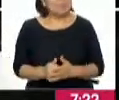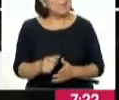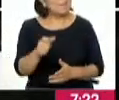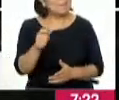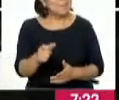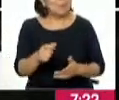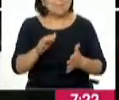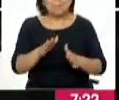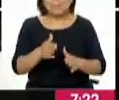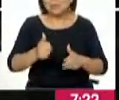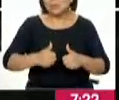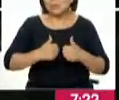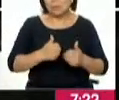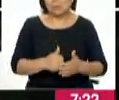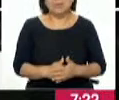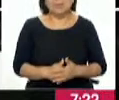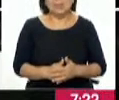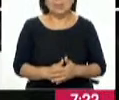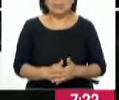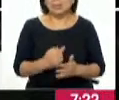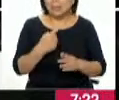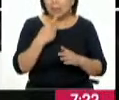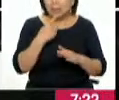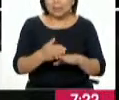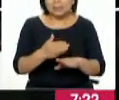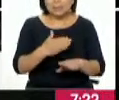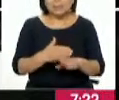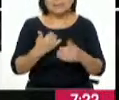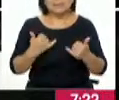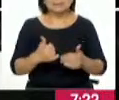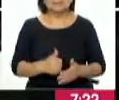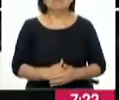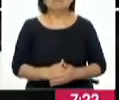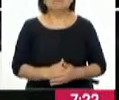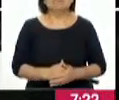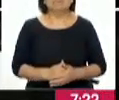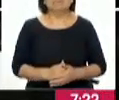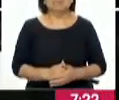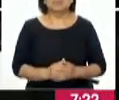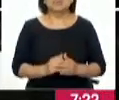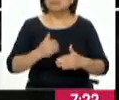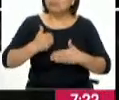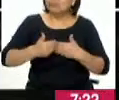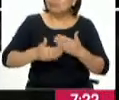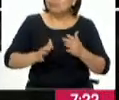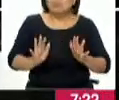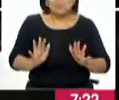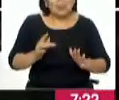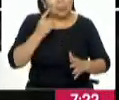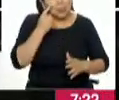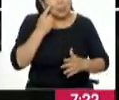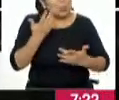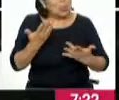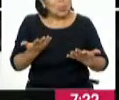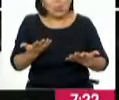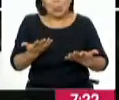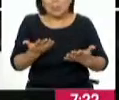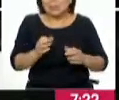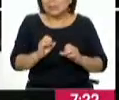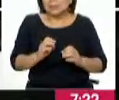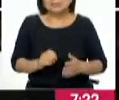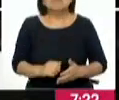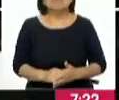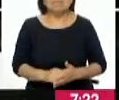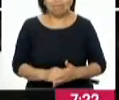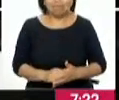personas que han perdido la vida. Sin embargo, como te decía, esto Alex, podrá continuar porque las lluvias son muy, muy fuertes. Sí,